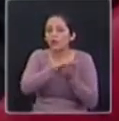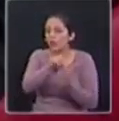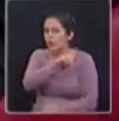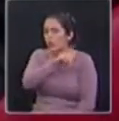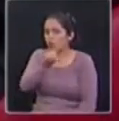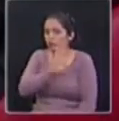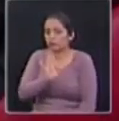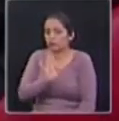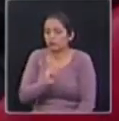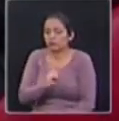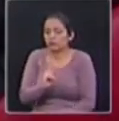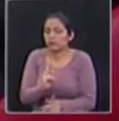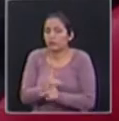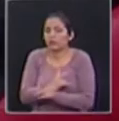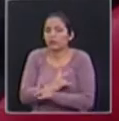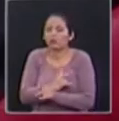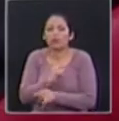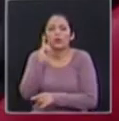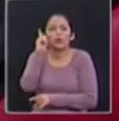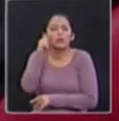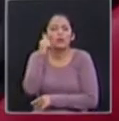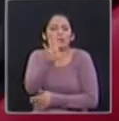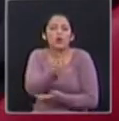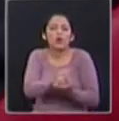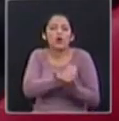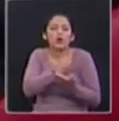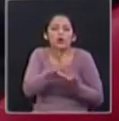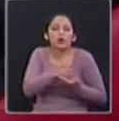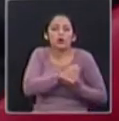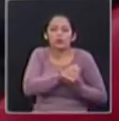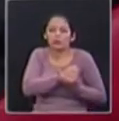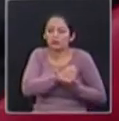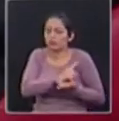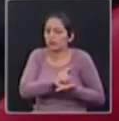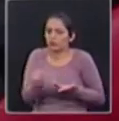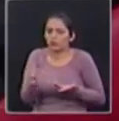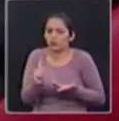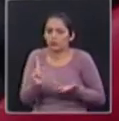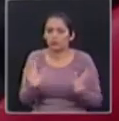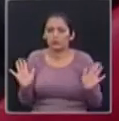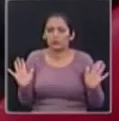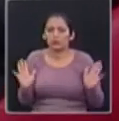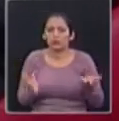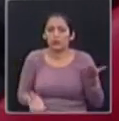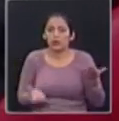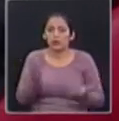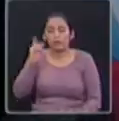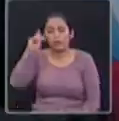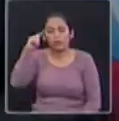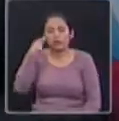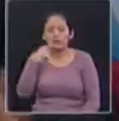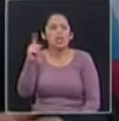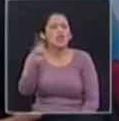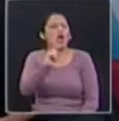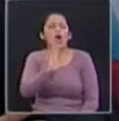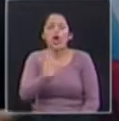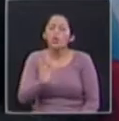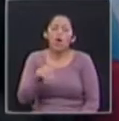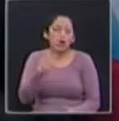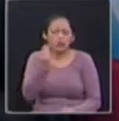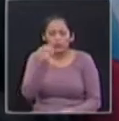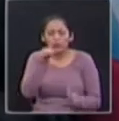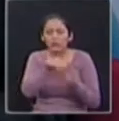y puede ser grave no digas solo soy sin respaldo sin respaldo y él no lo puede decir eso eso no lo voy a hacer no está dentro de mis planes